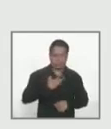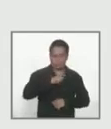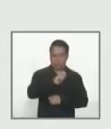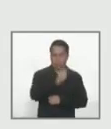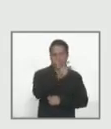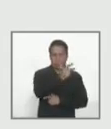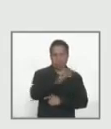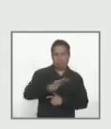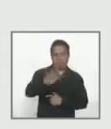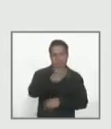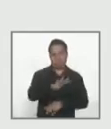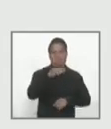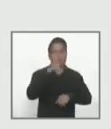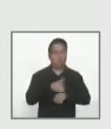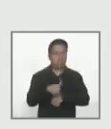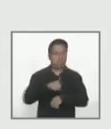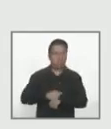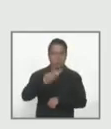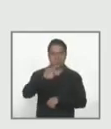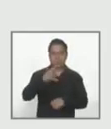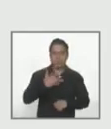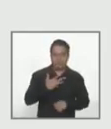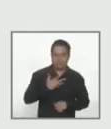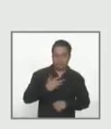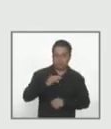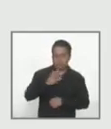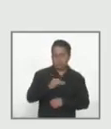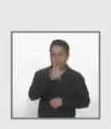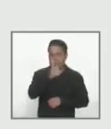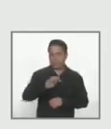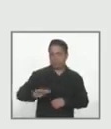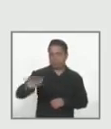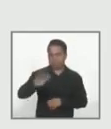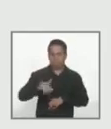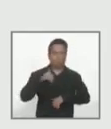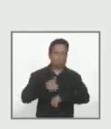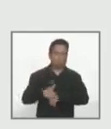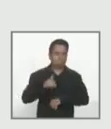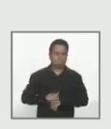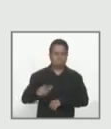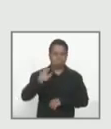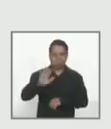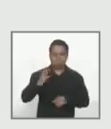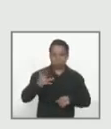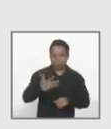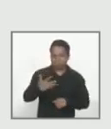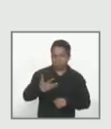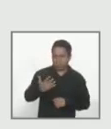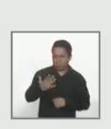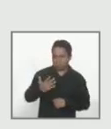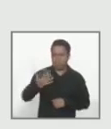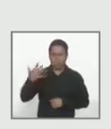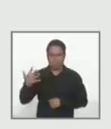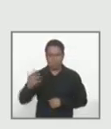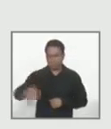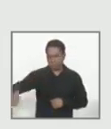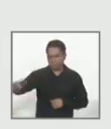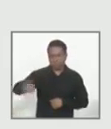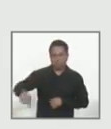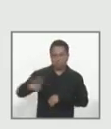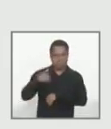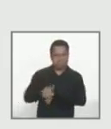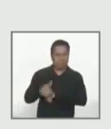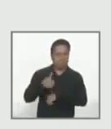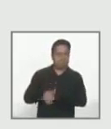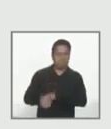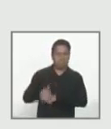28, la jurisdicción sanitaria número 4, 46, la jurisdicción sanitaria número 5, 55 y la